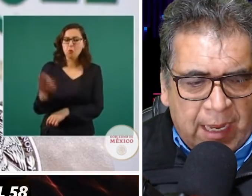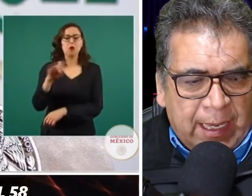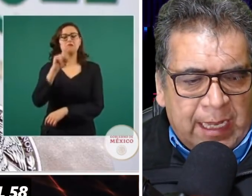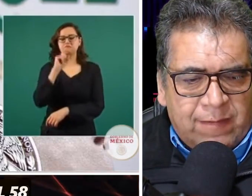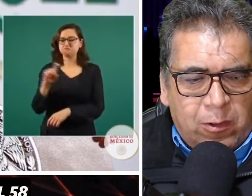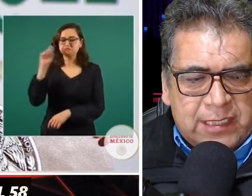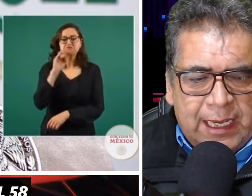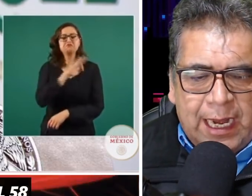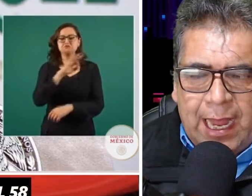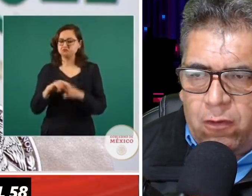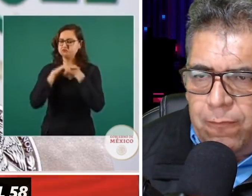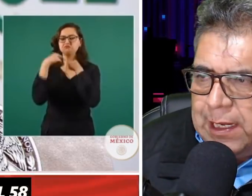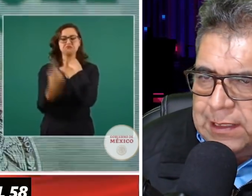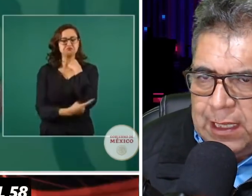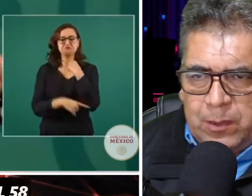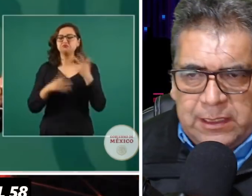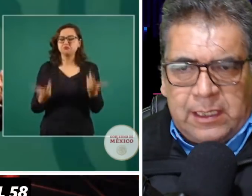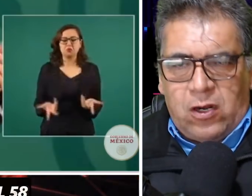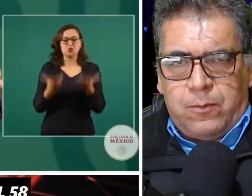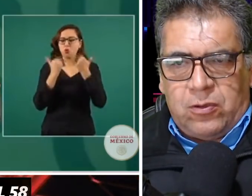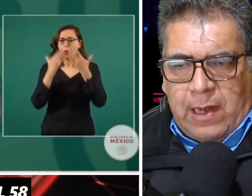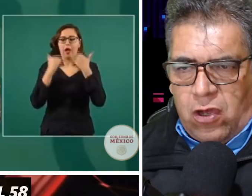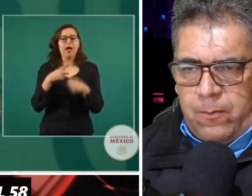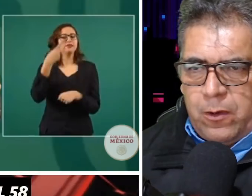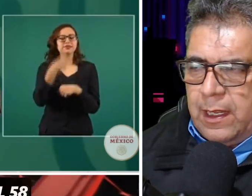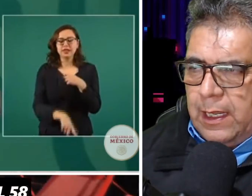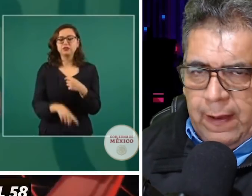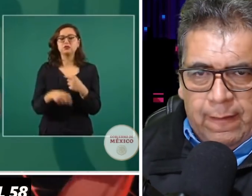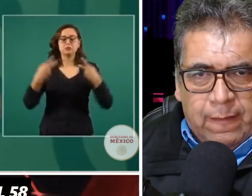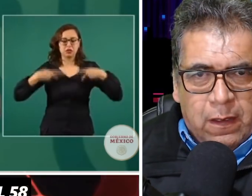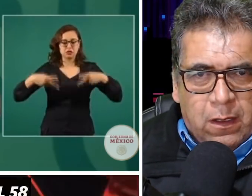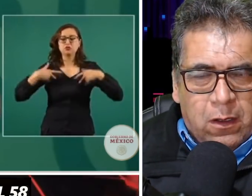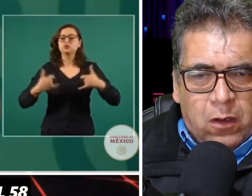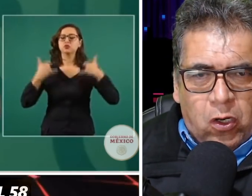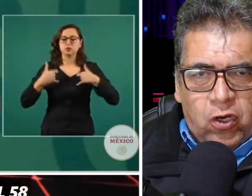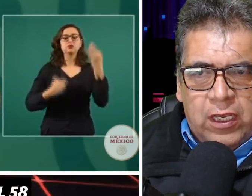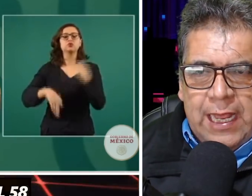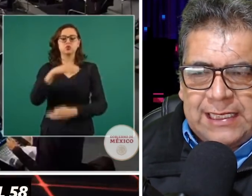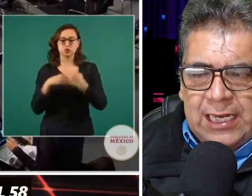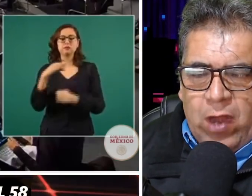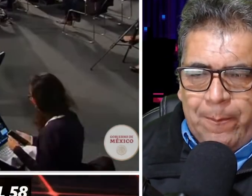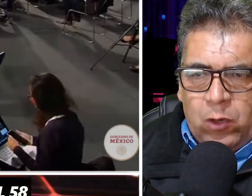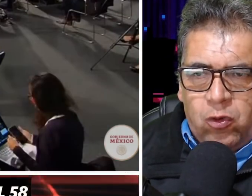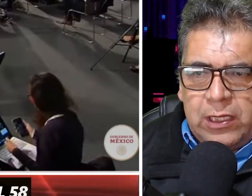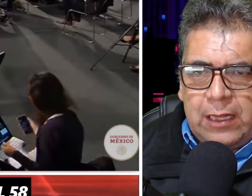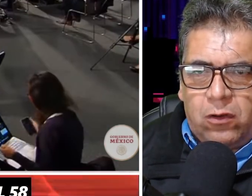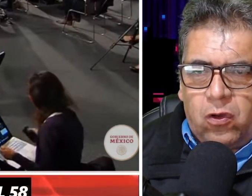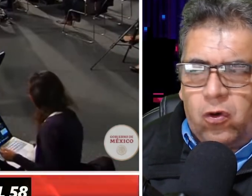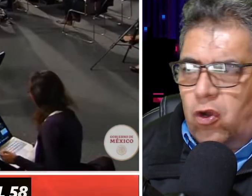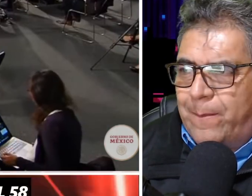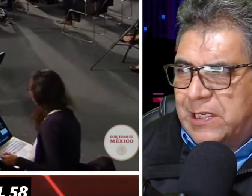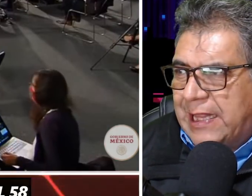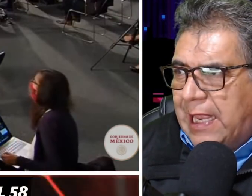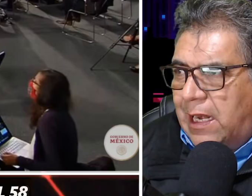Amigos y amigas, vamos a ir a la conferencia del presidente López Obrador porque hoy le hacen una pregunta al doctor